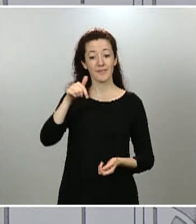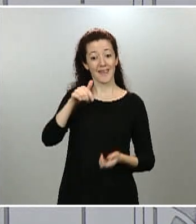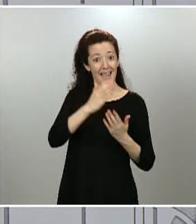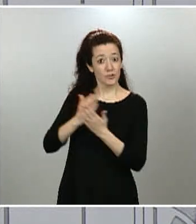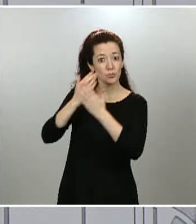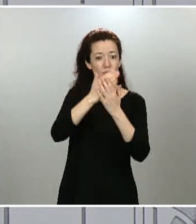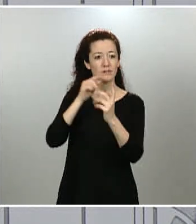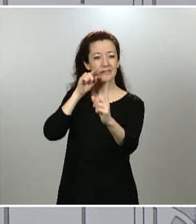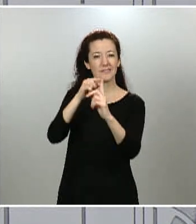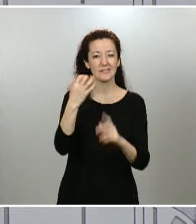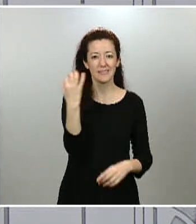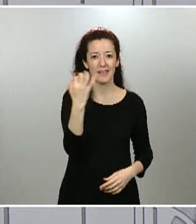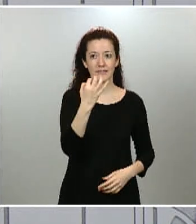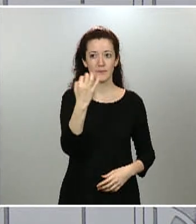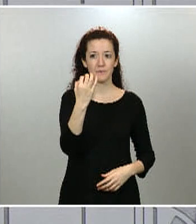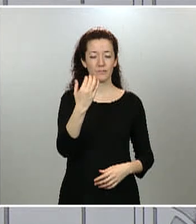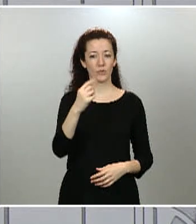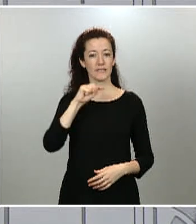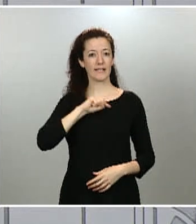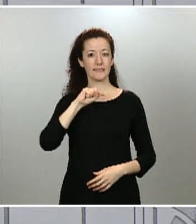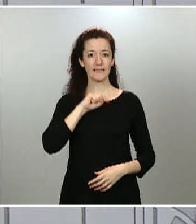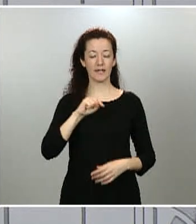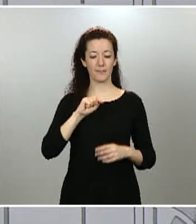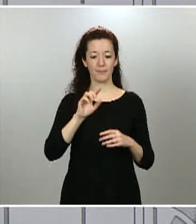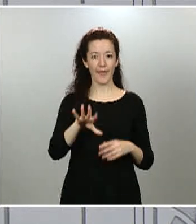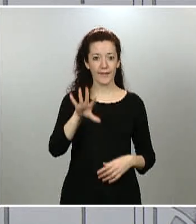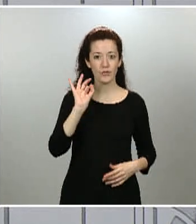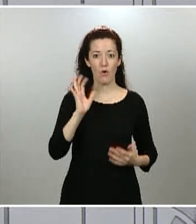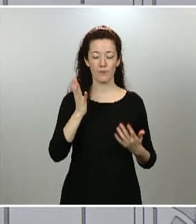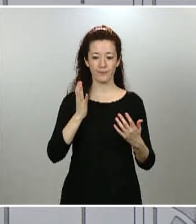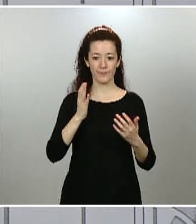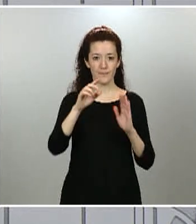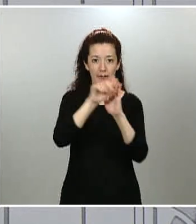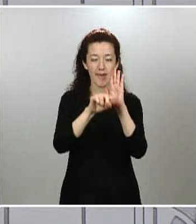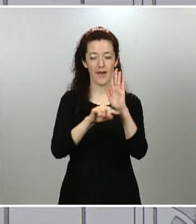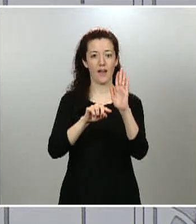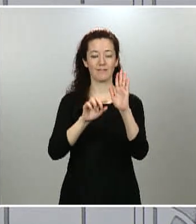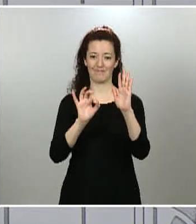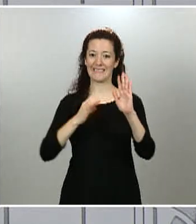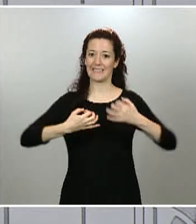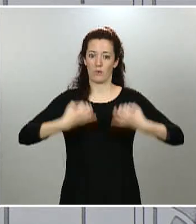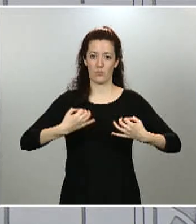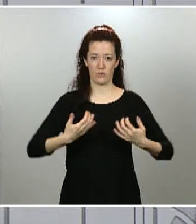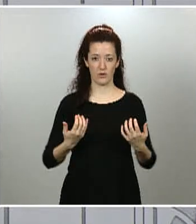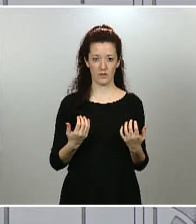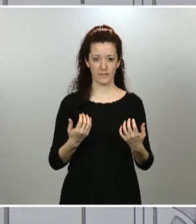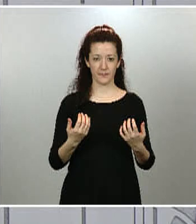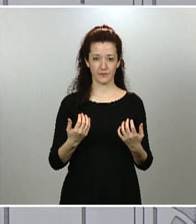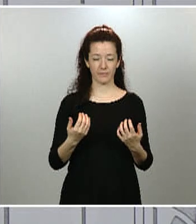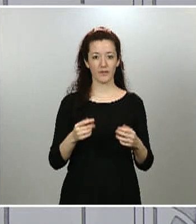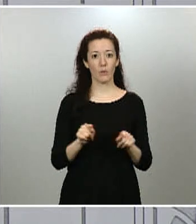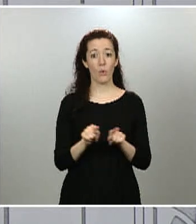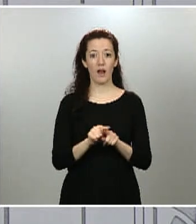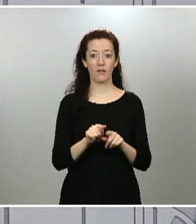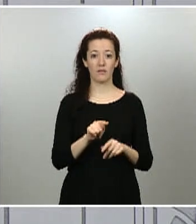con lo que hacemos, pero el objetivo no es que se hagan solicitudes para denegarlas, es conseguir que se hagan solicitudes porque